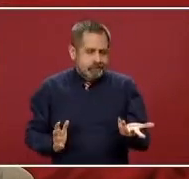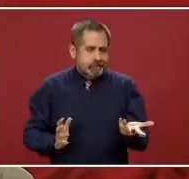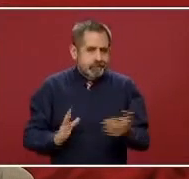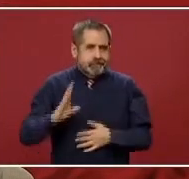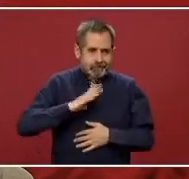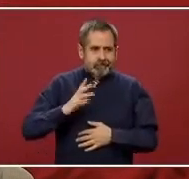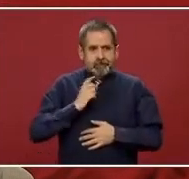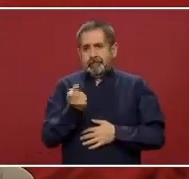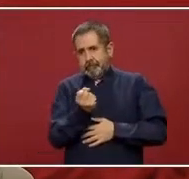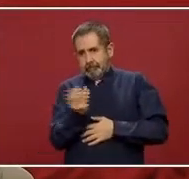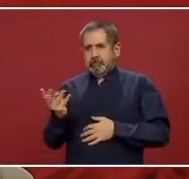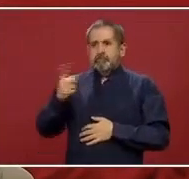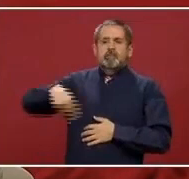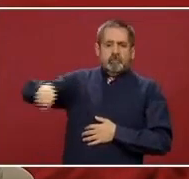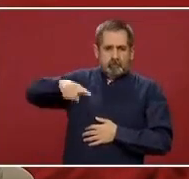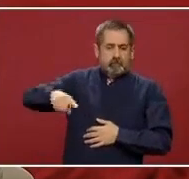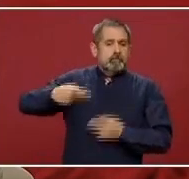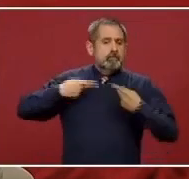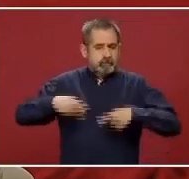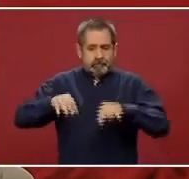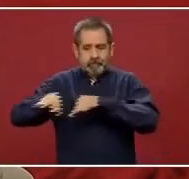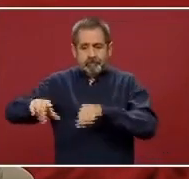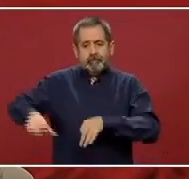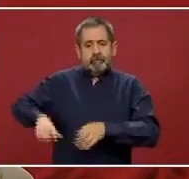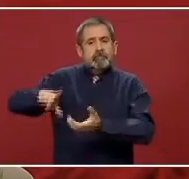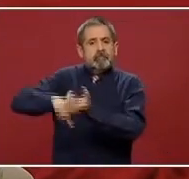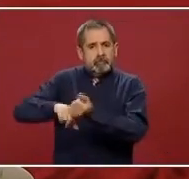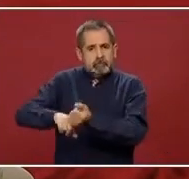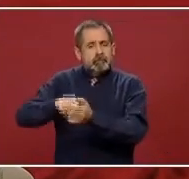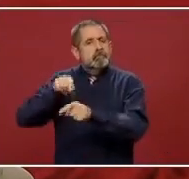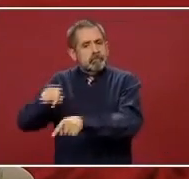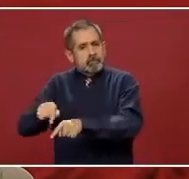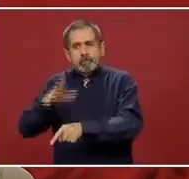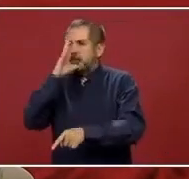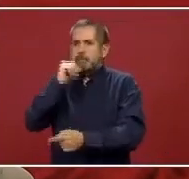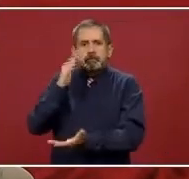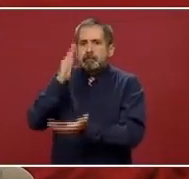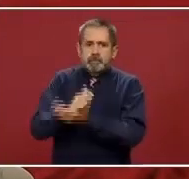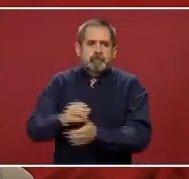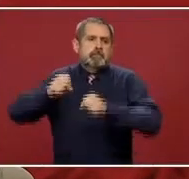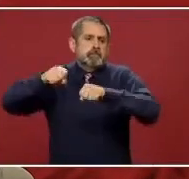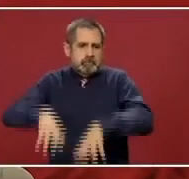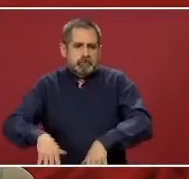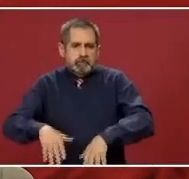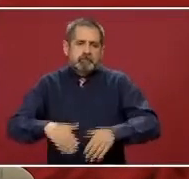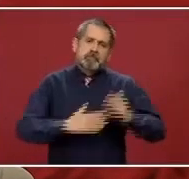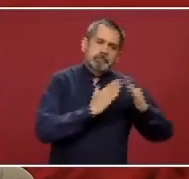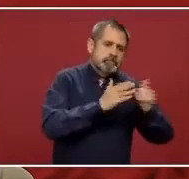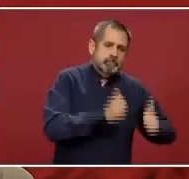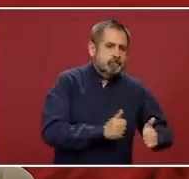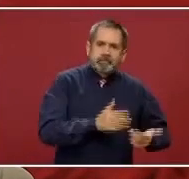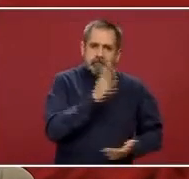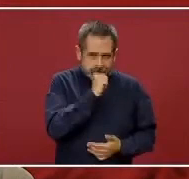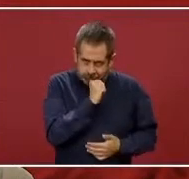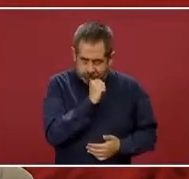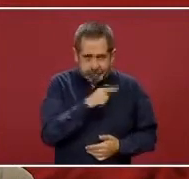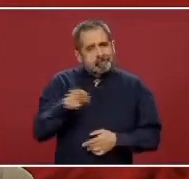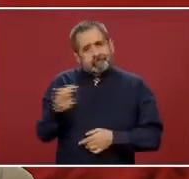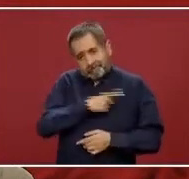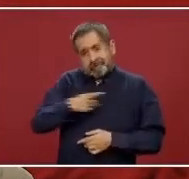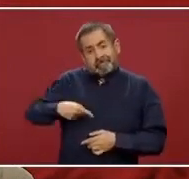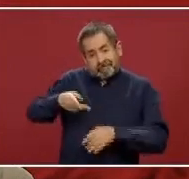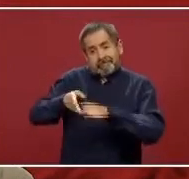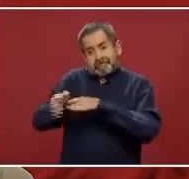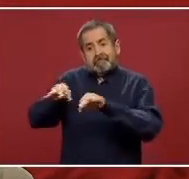personas que trabajan en el gobierno que no pueden suspender, porque si suspenden, se